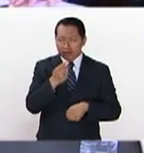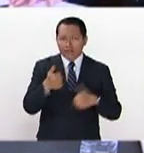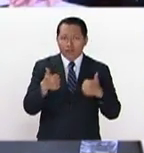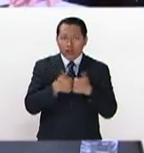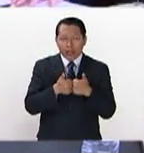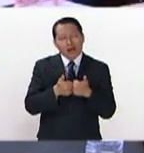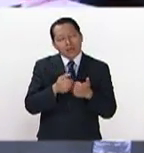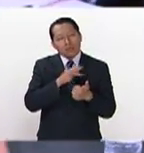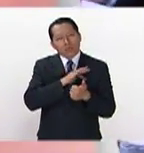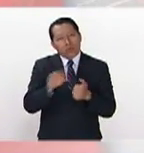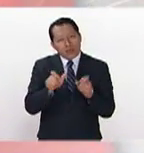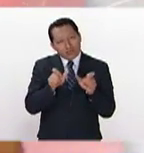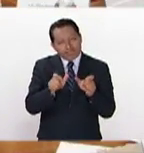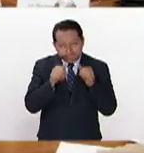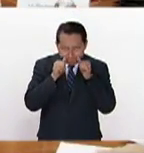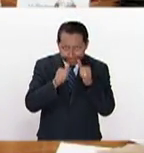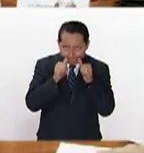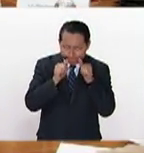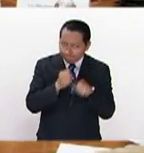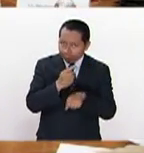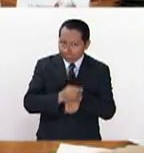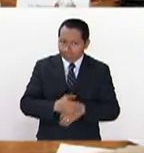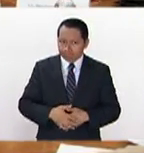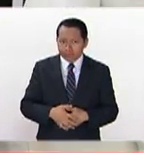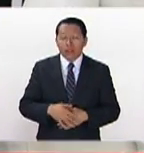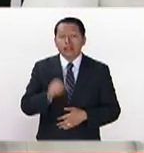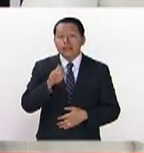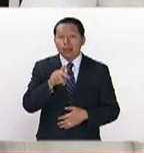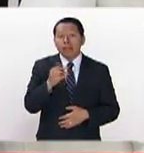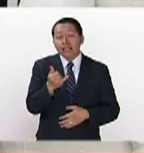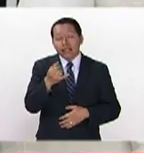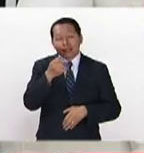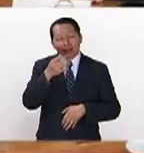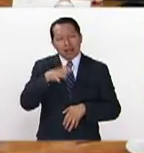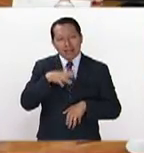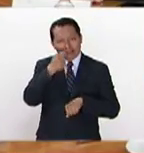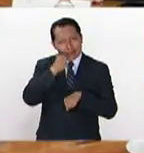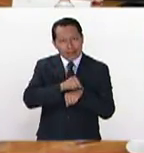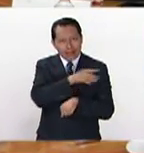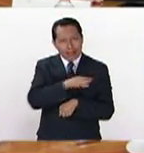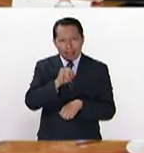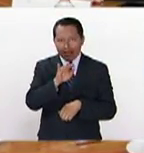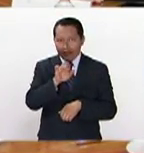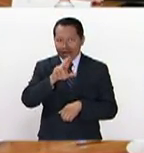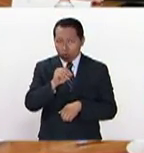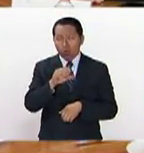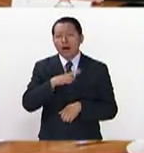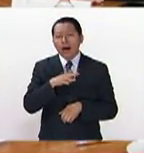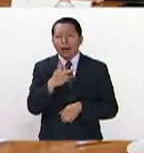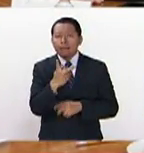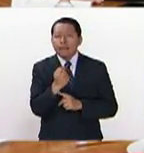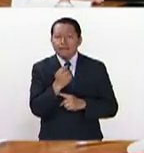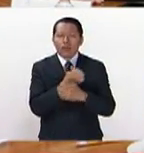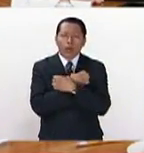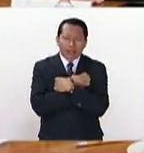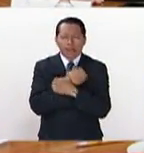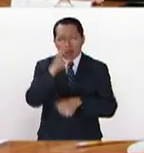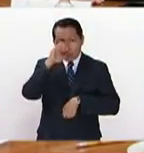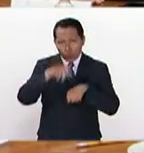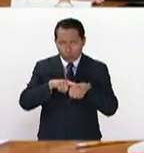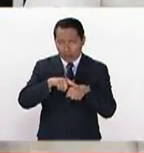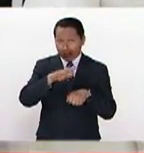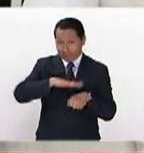de oportunidad. La CEP y la Secretaría General Iberoamericana coincidieron que la televisión educativa y cultural en la